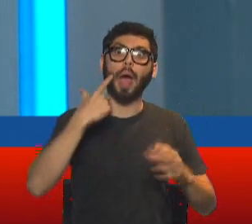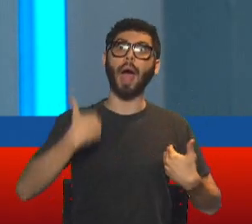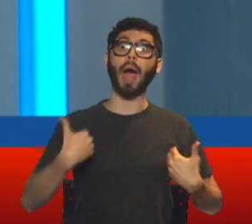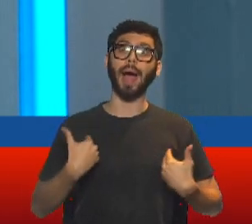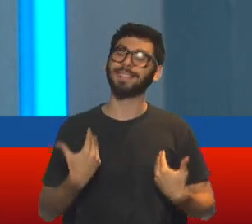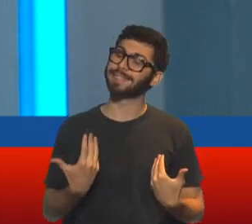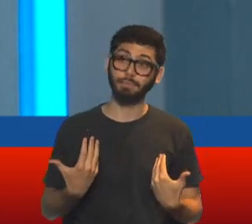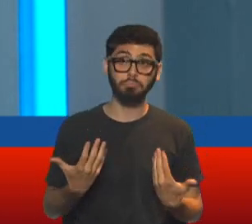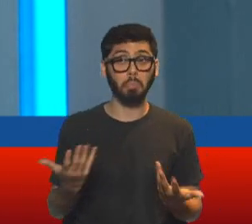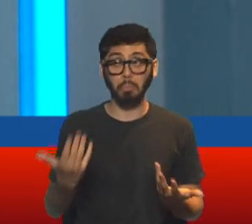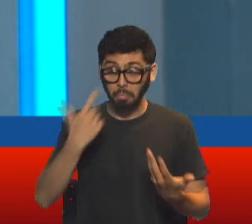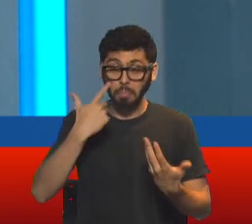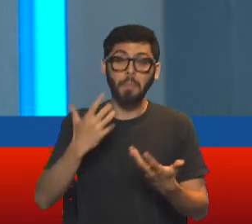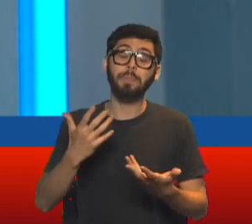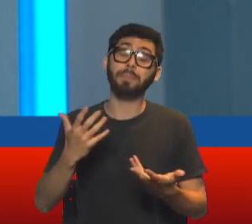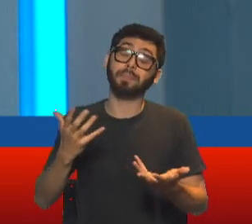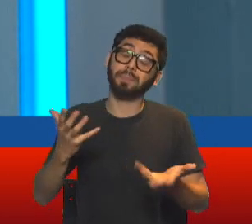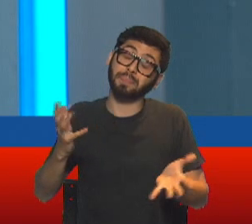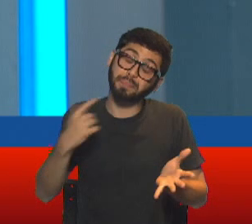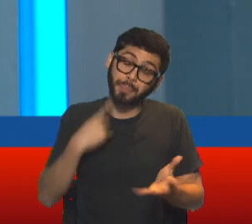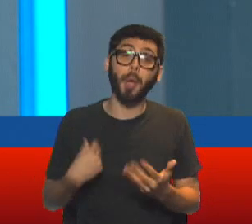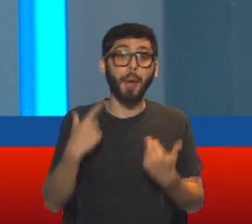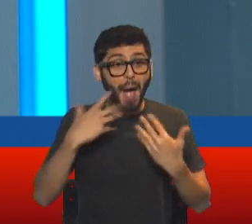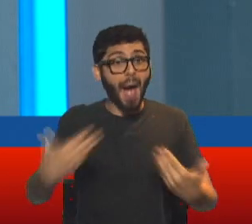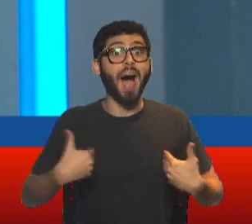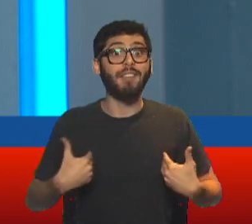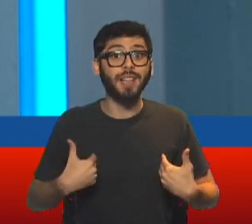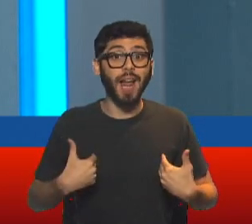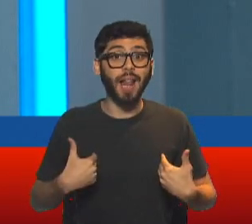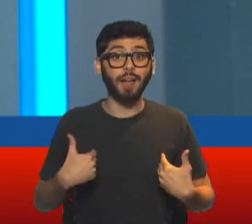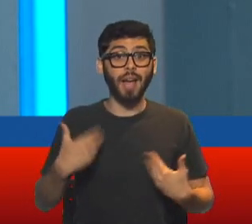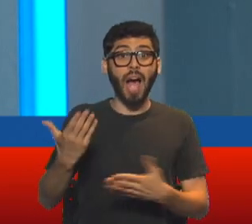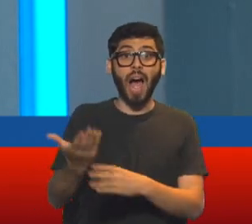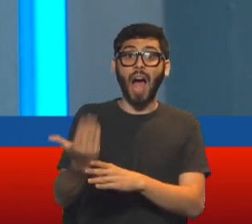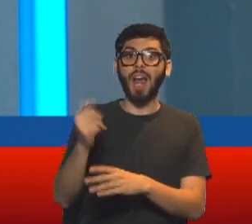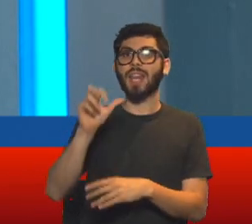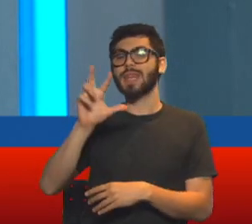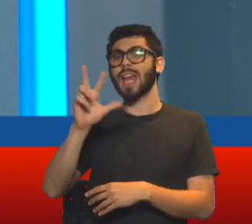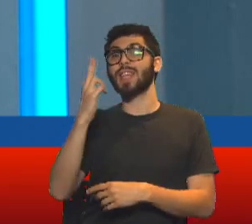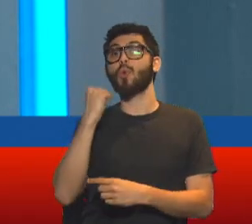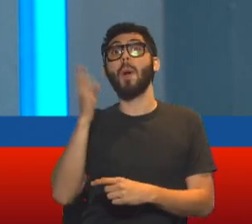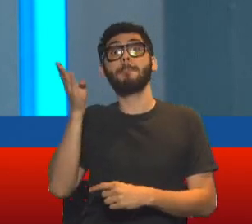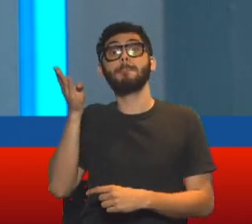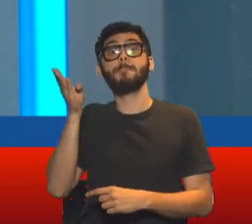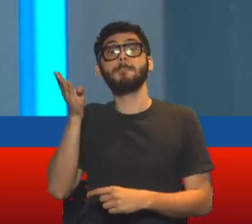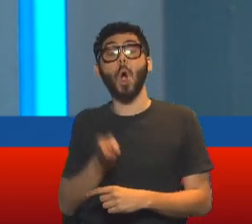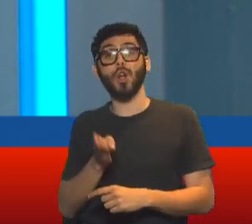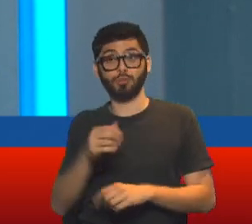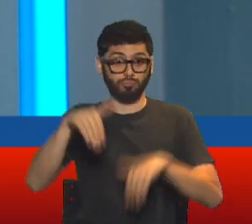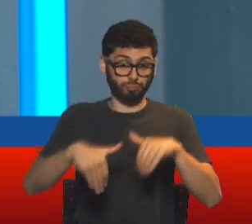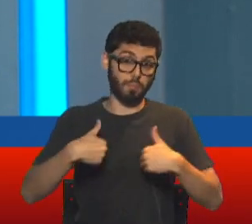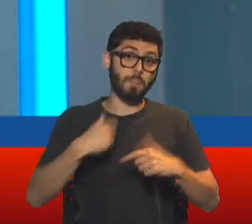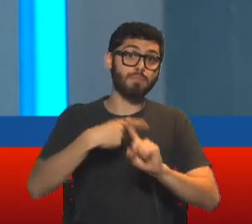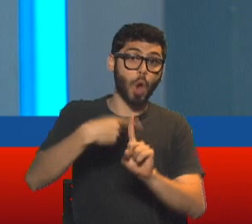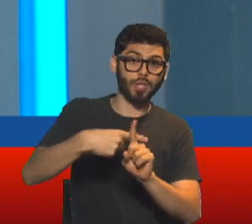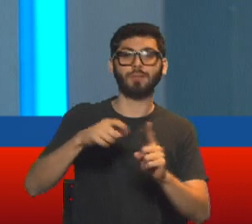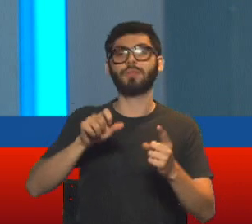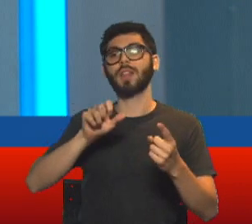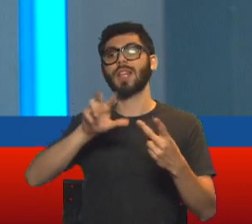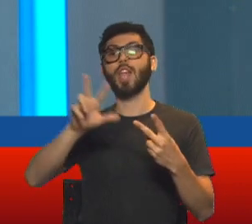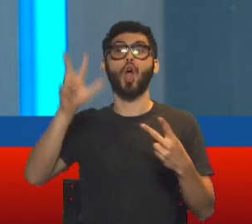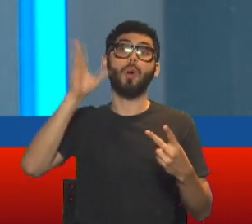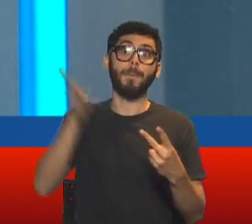todos los trabajadores formales de la Argentina. Si la gente tiene plata en el bolsillo, la economía argentina funciona. Siempre que